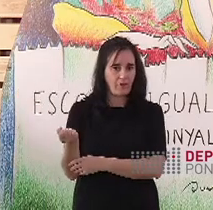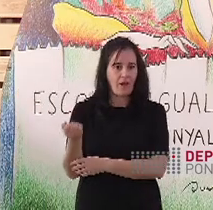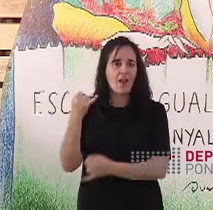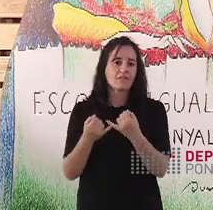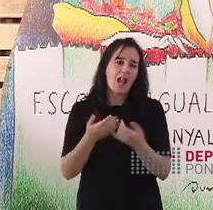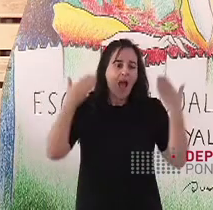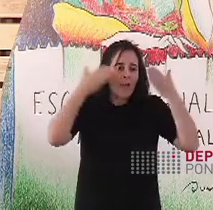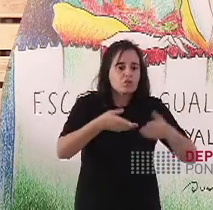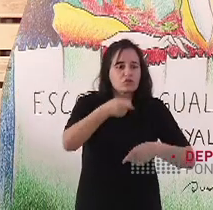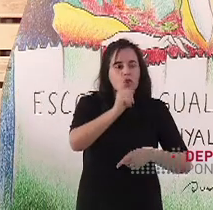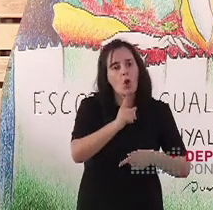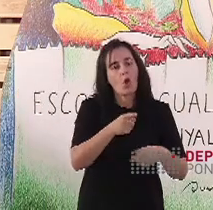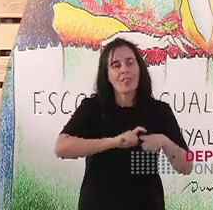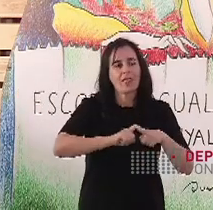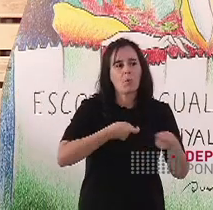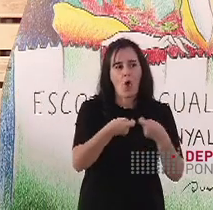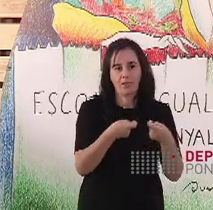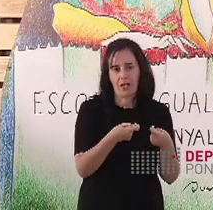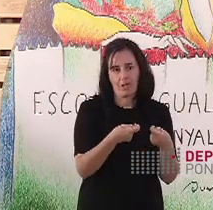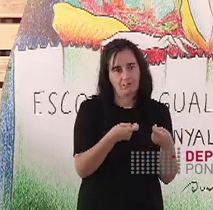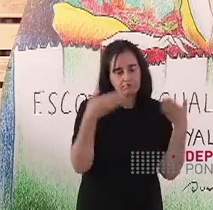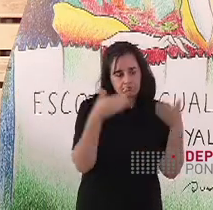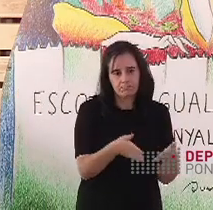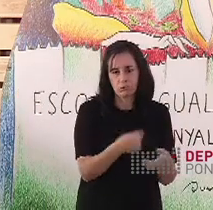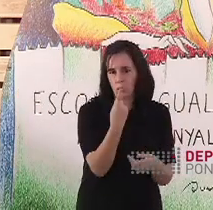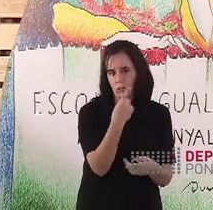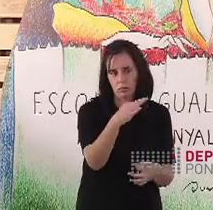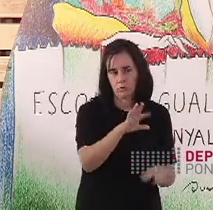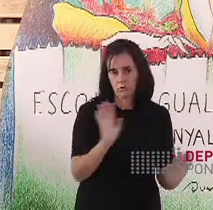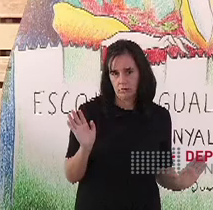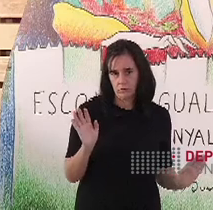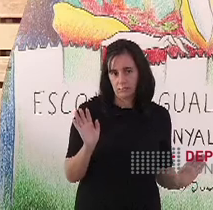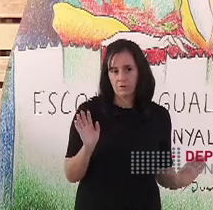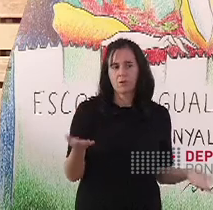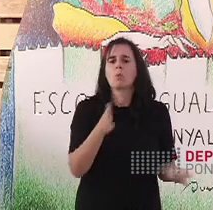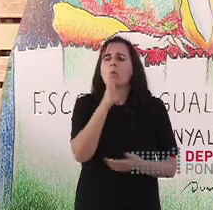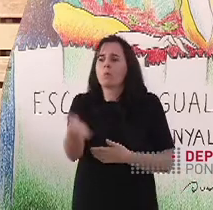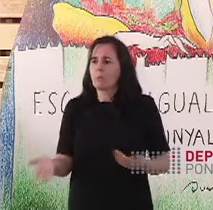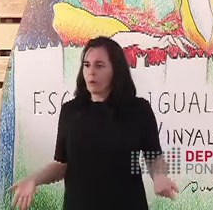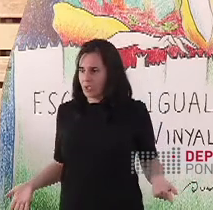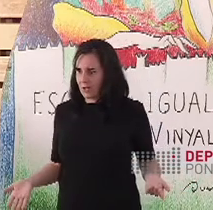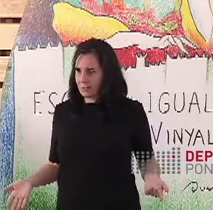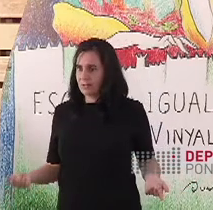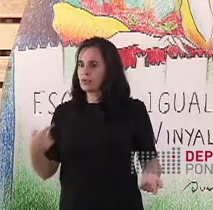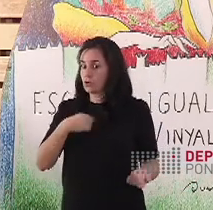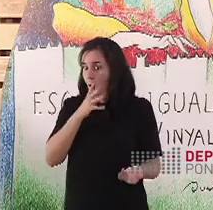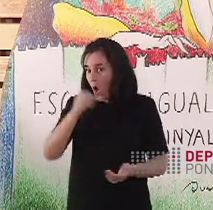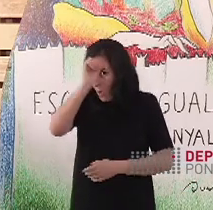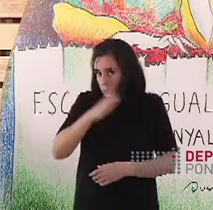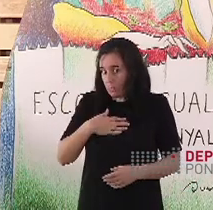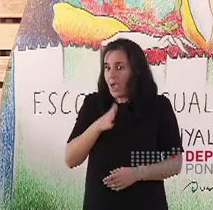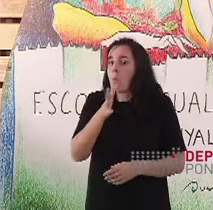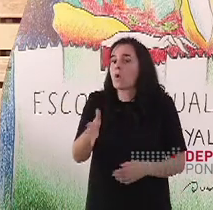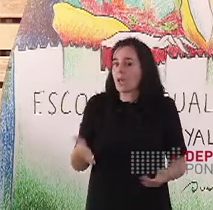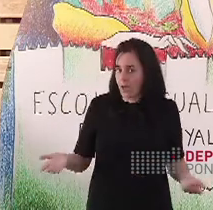trata. E tamén responde a algo, evidentemente. Responde a algo, eu vos vou apuntar o que creo eu que responde.